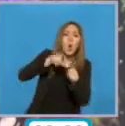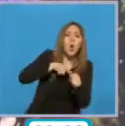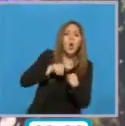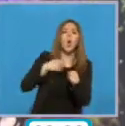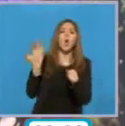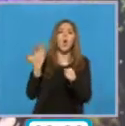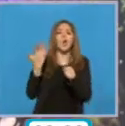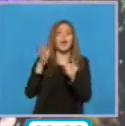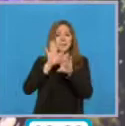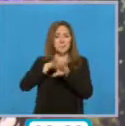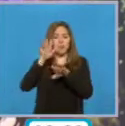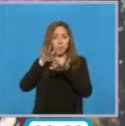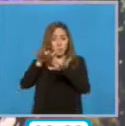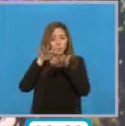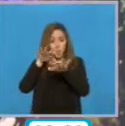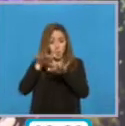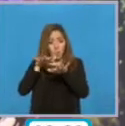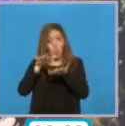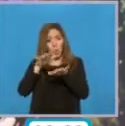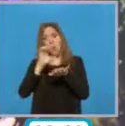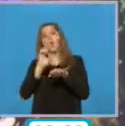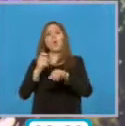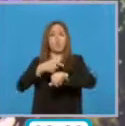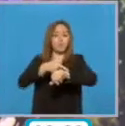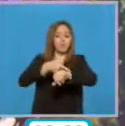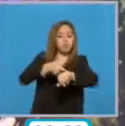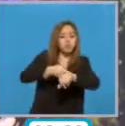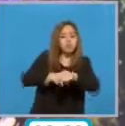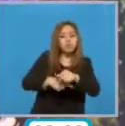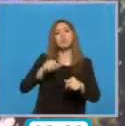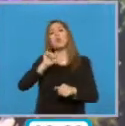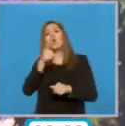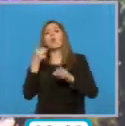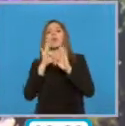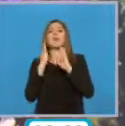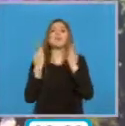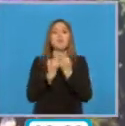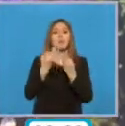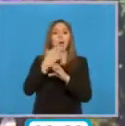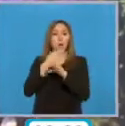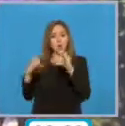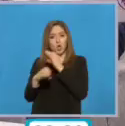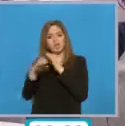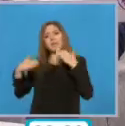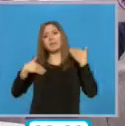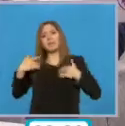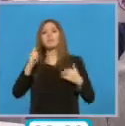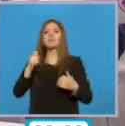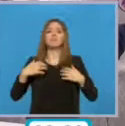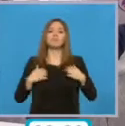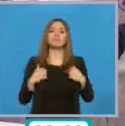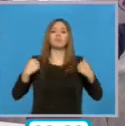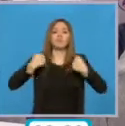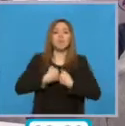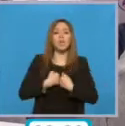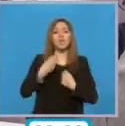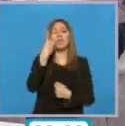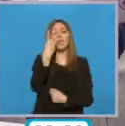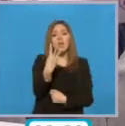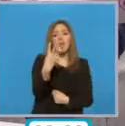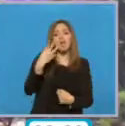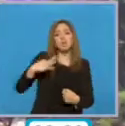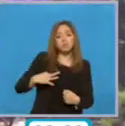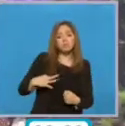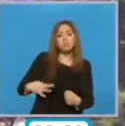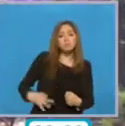mejor vivos de otro color contraste, cosas como mucho más divertidas a un saco que es como de 3 botones, 2